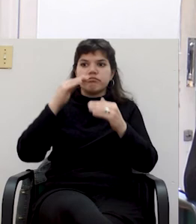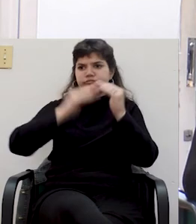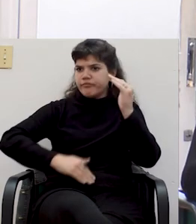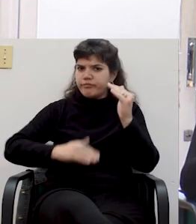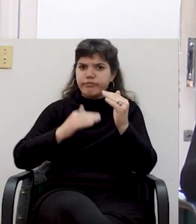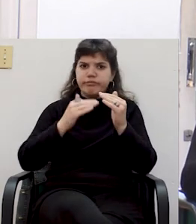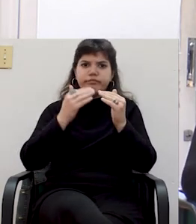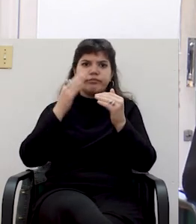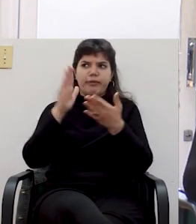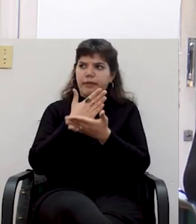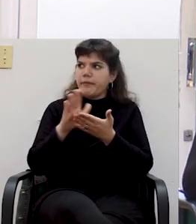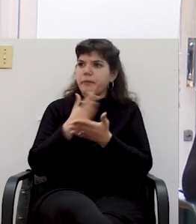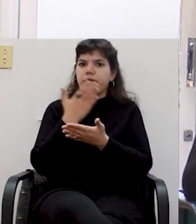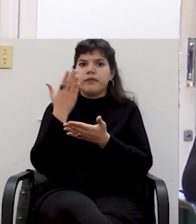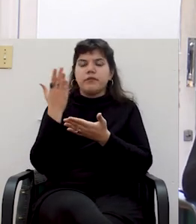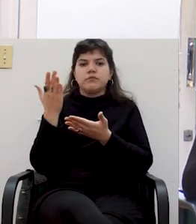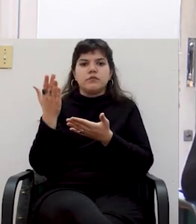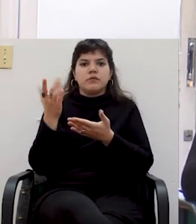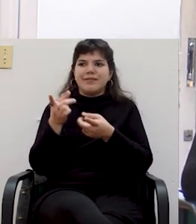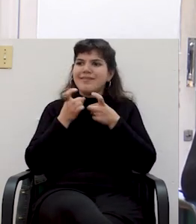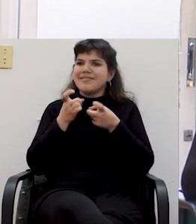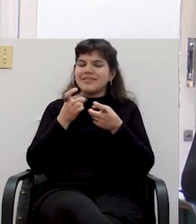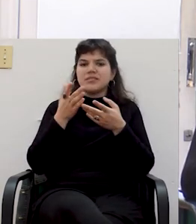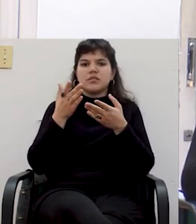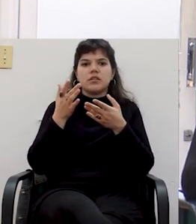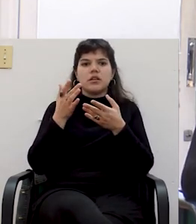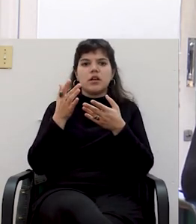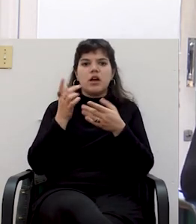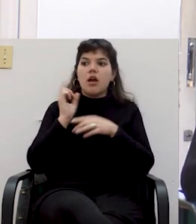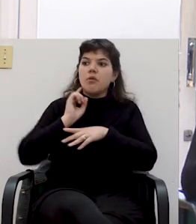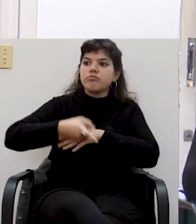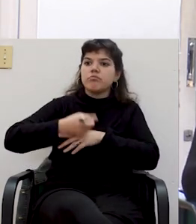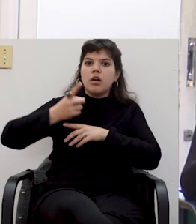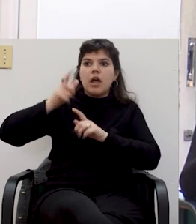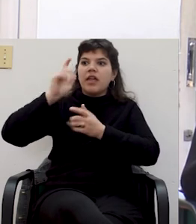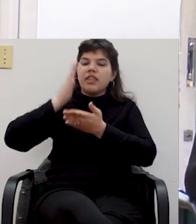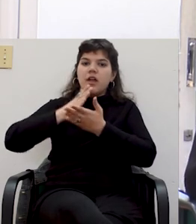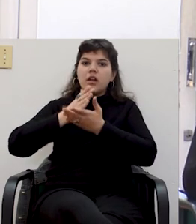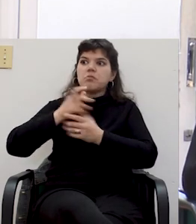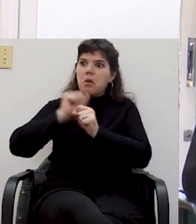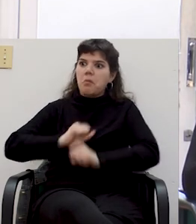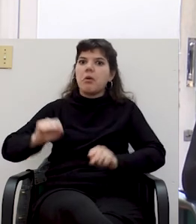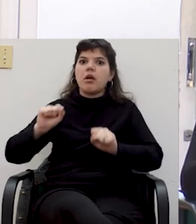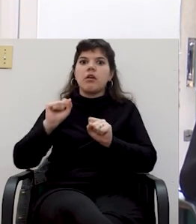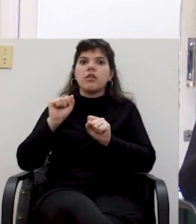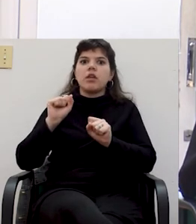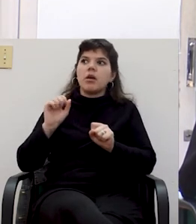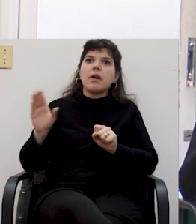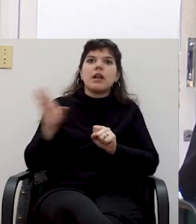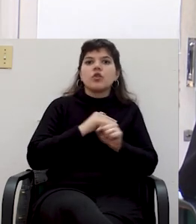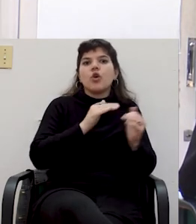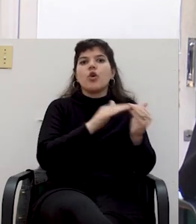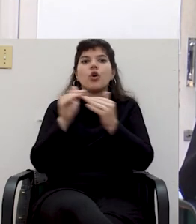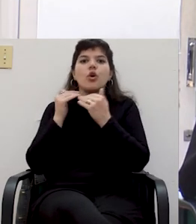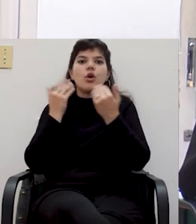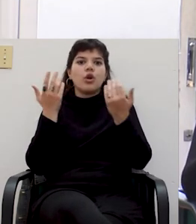de discriminación, de necesidad de estar definiendo derechos para poder, para que todos estemos en